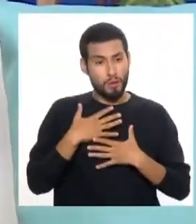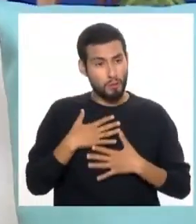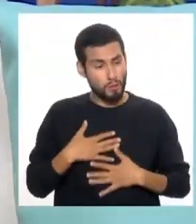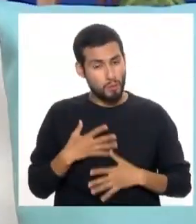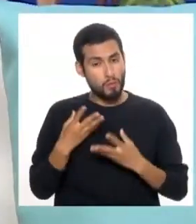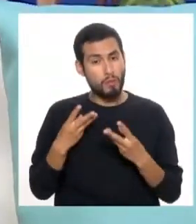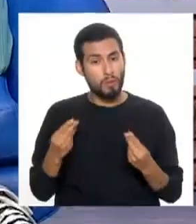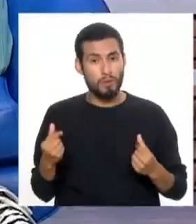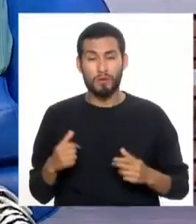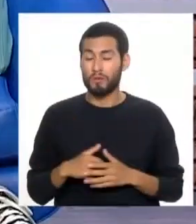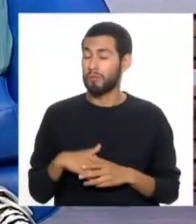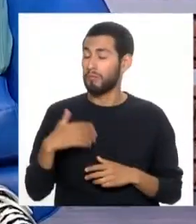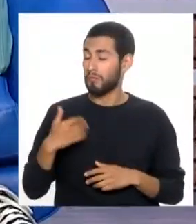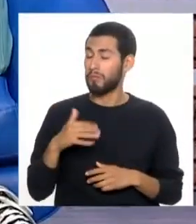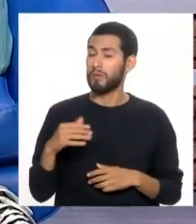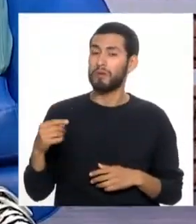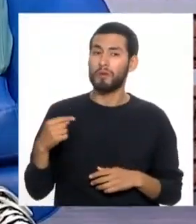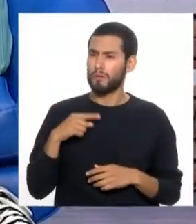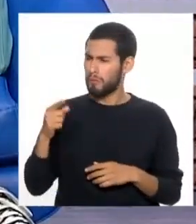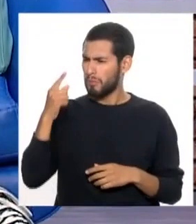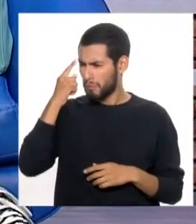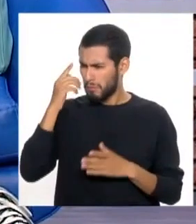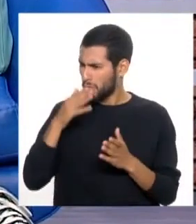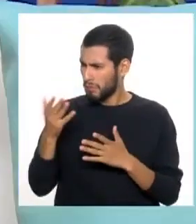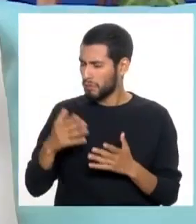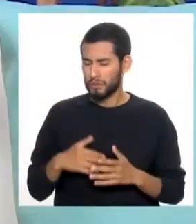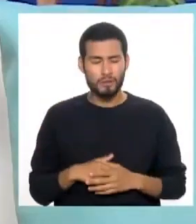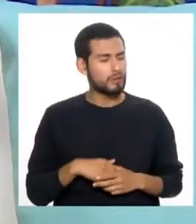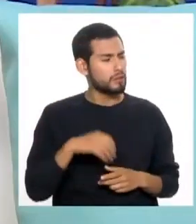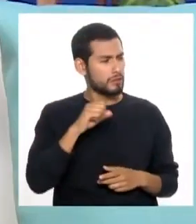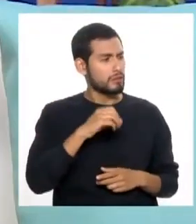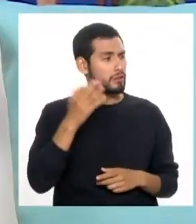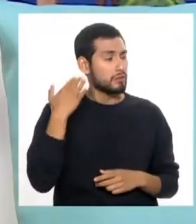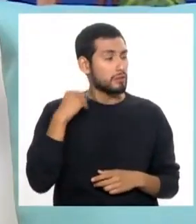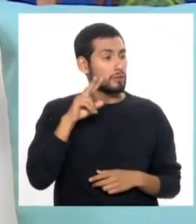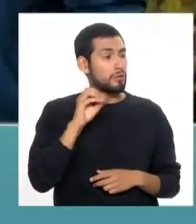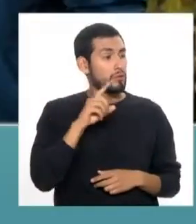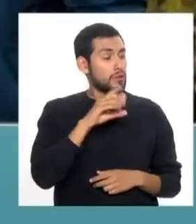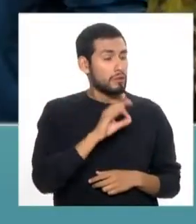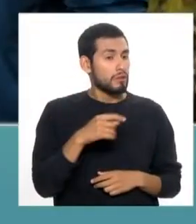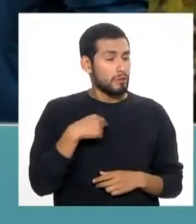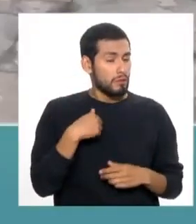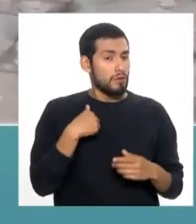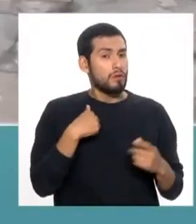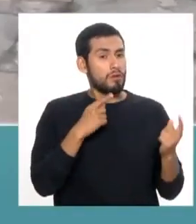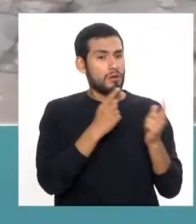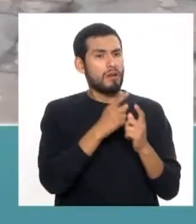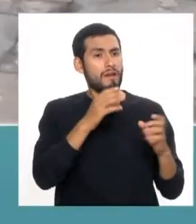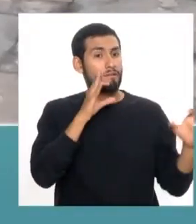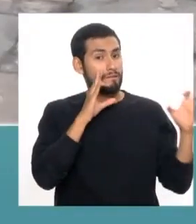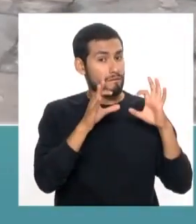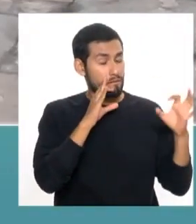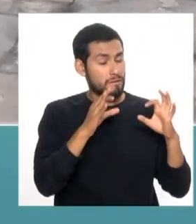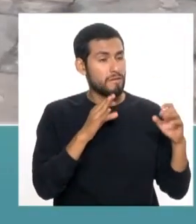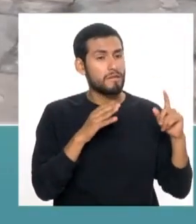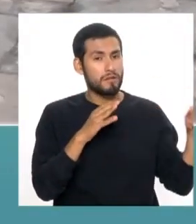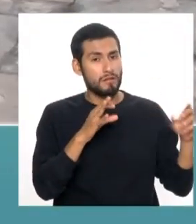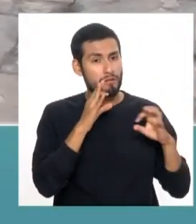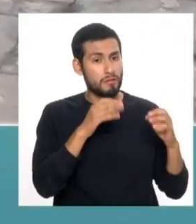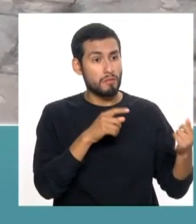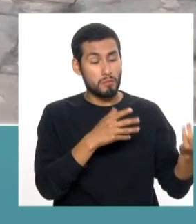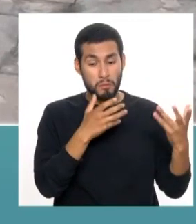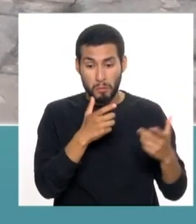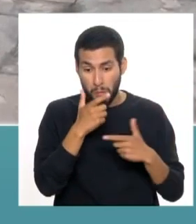Entonces, ¿no te has puesto a pensar en eso? Sí, el 2019 tuve el acercamiento con Facebook. Ya ellos